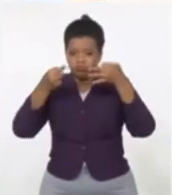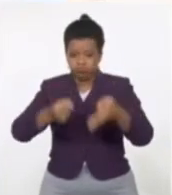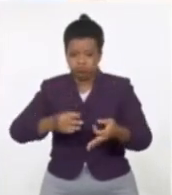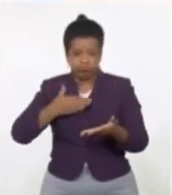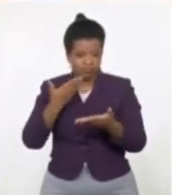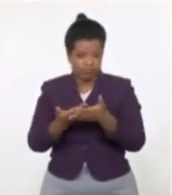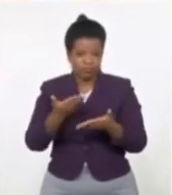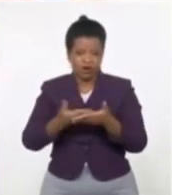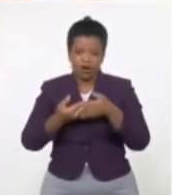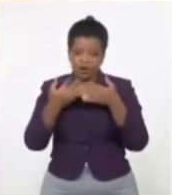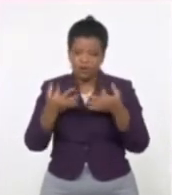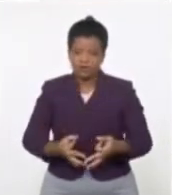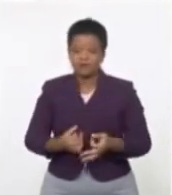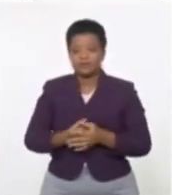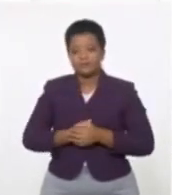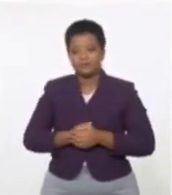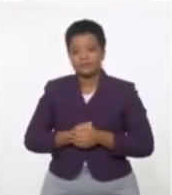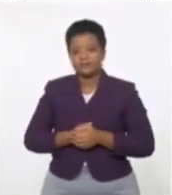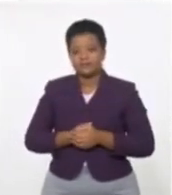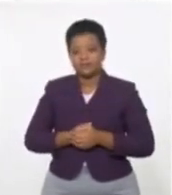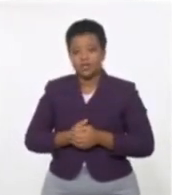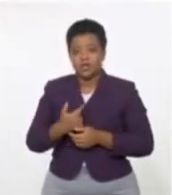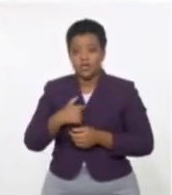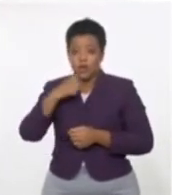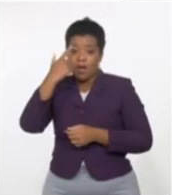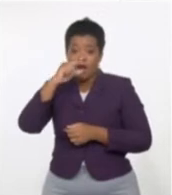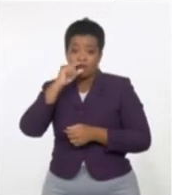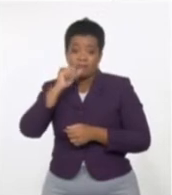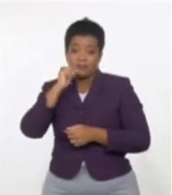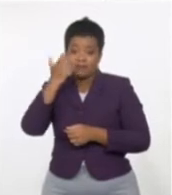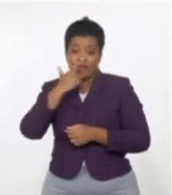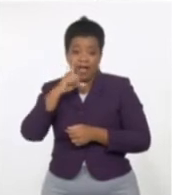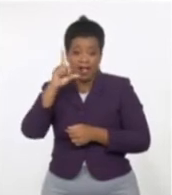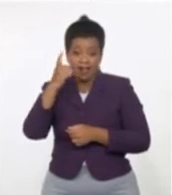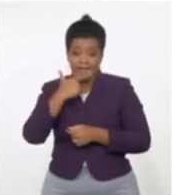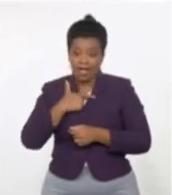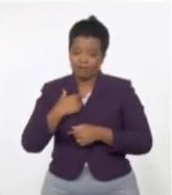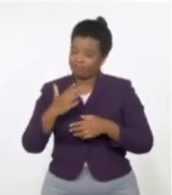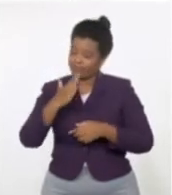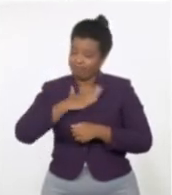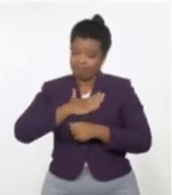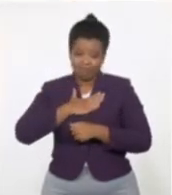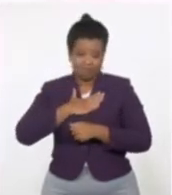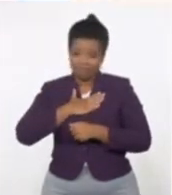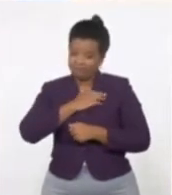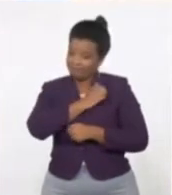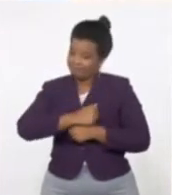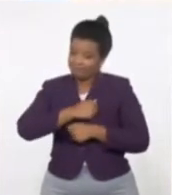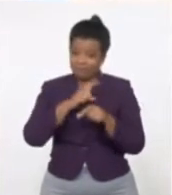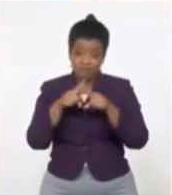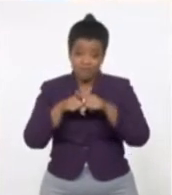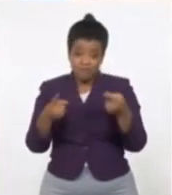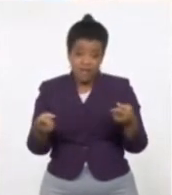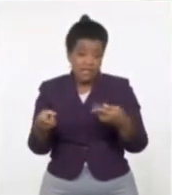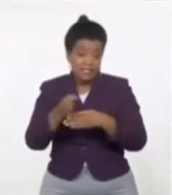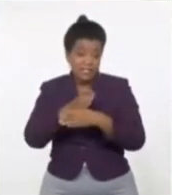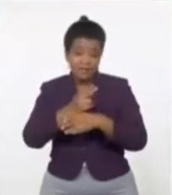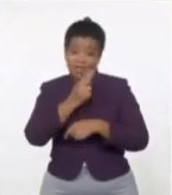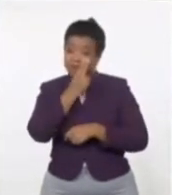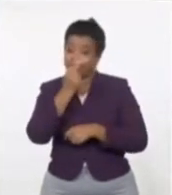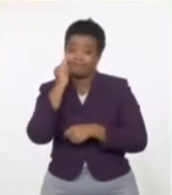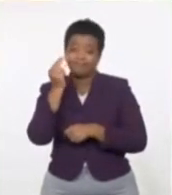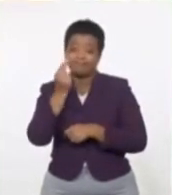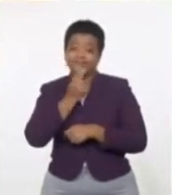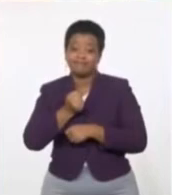demostrada. Yo me quedaría con Abdala, porque representa a José Martí, que es el que lo quiso todo por el bienestar de Cuba.